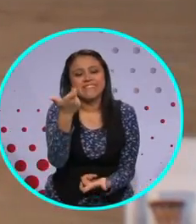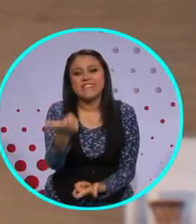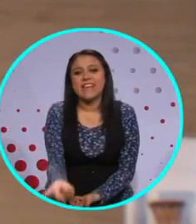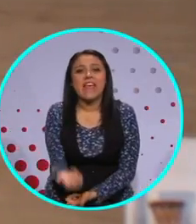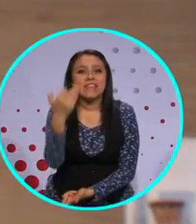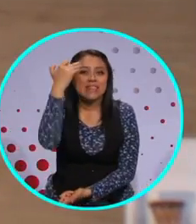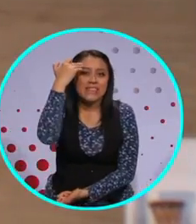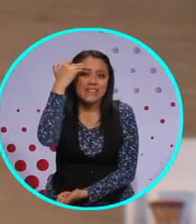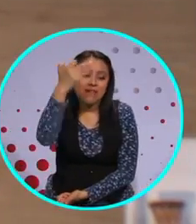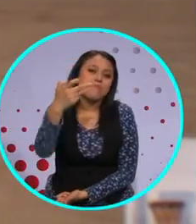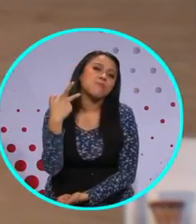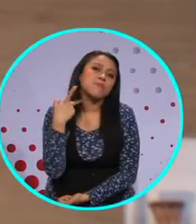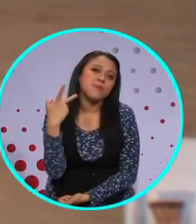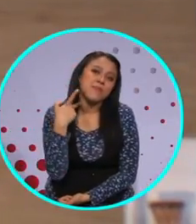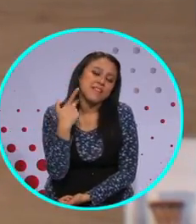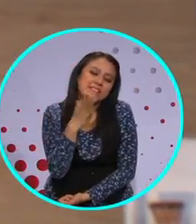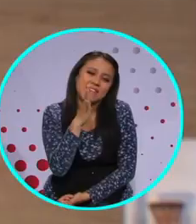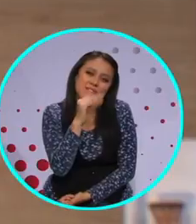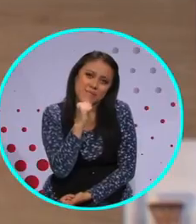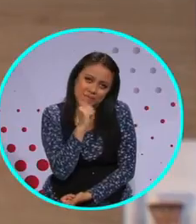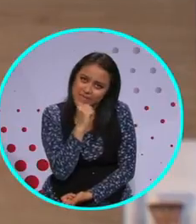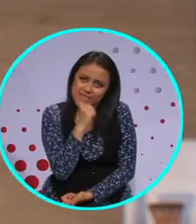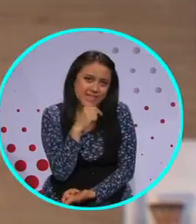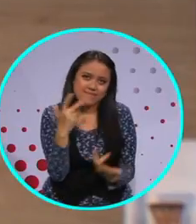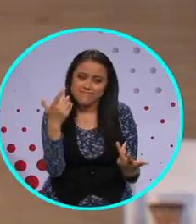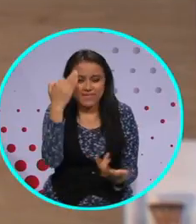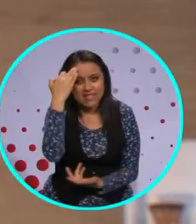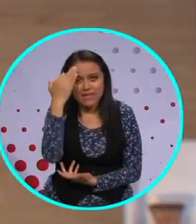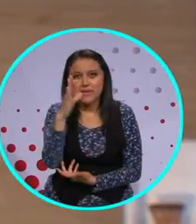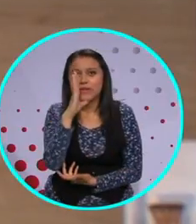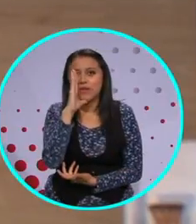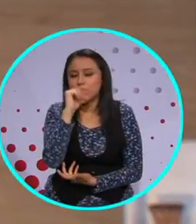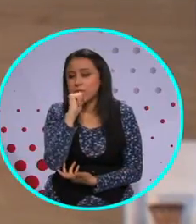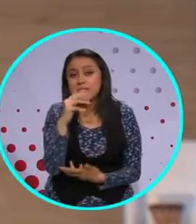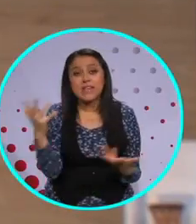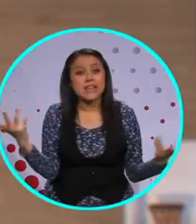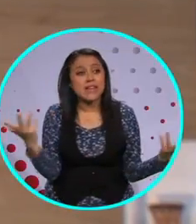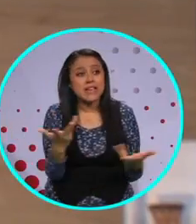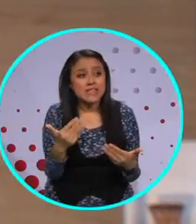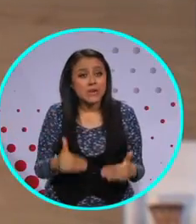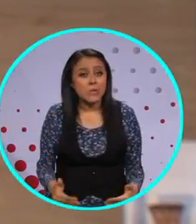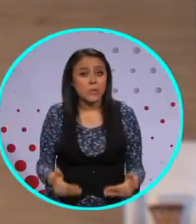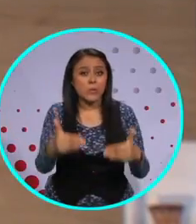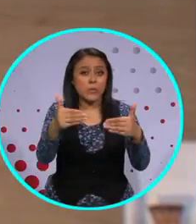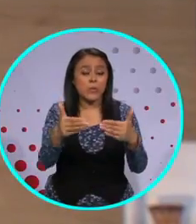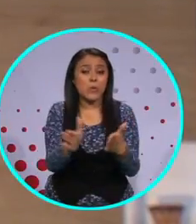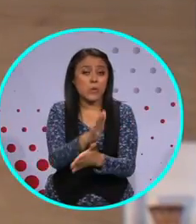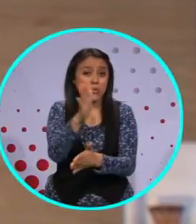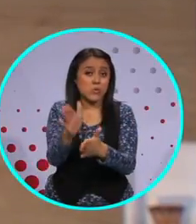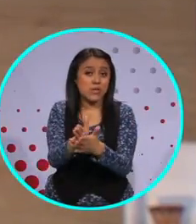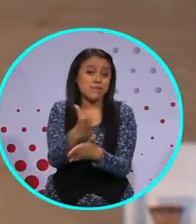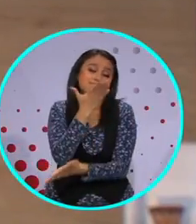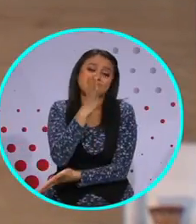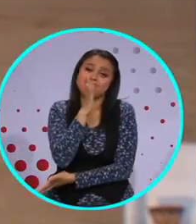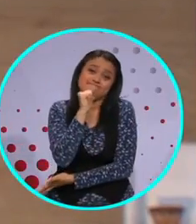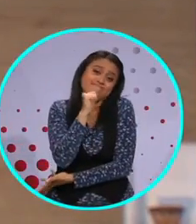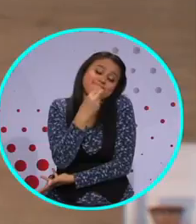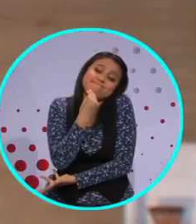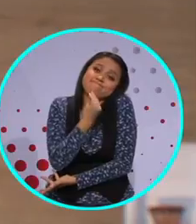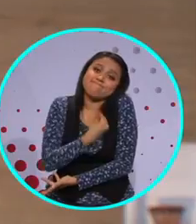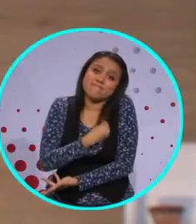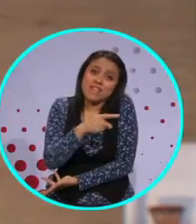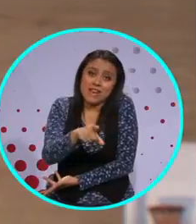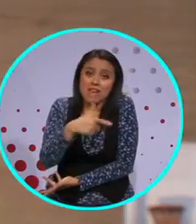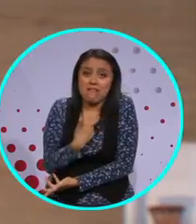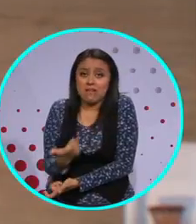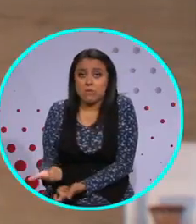tiempo políticamente hablando no tiene tiempo para hacerlo no tiene tiempo para construir pero bueno y magia el que tiene